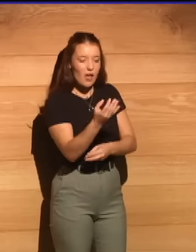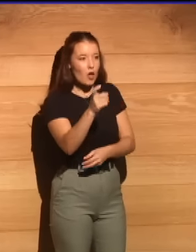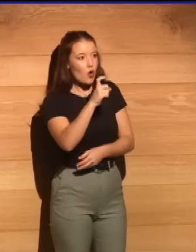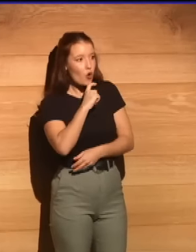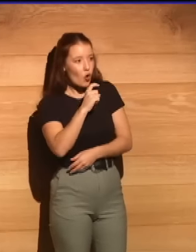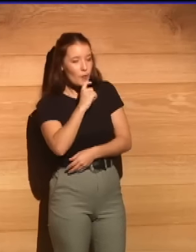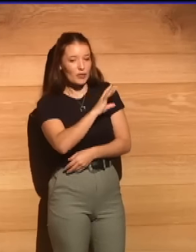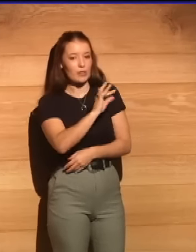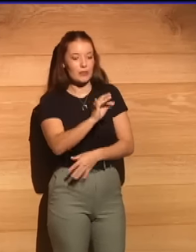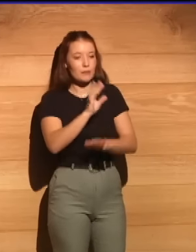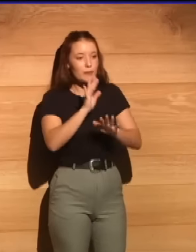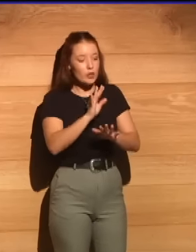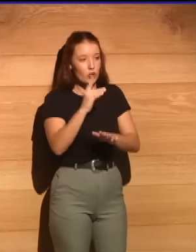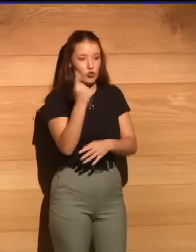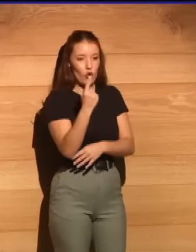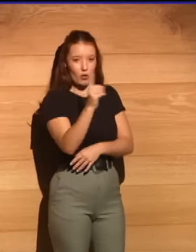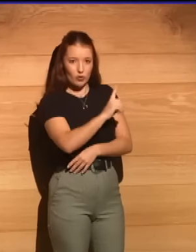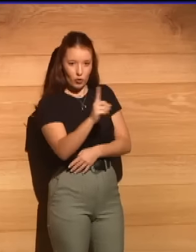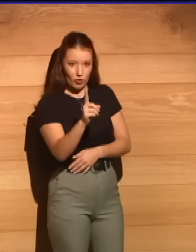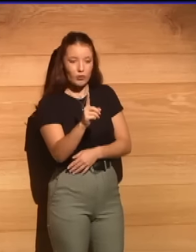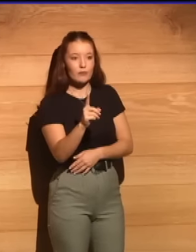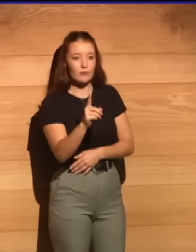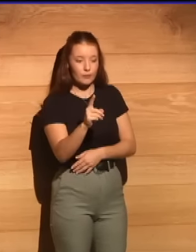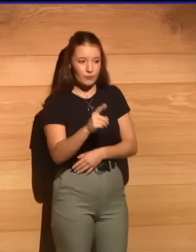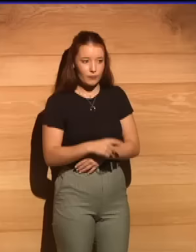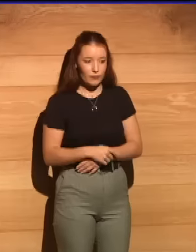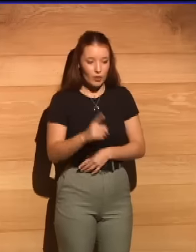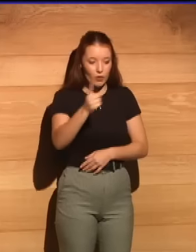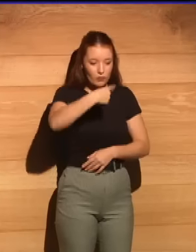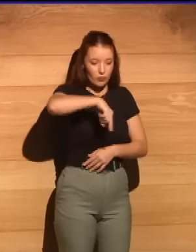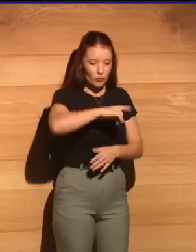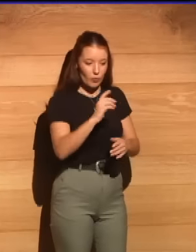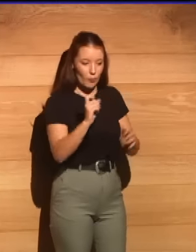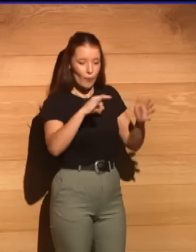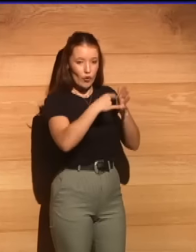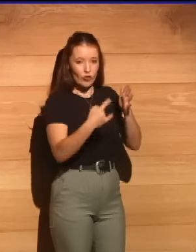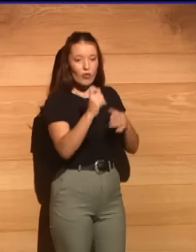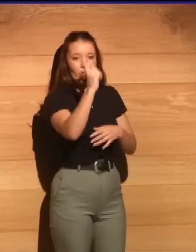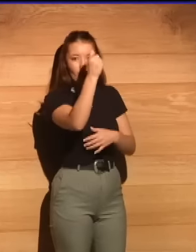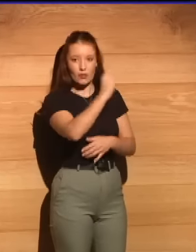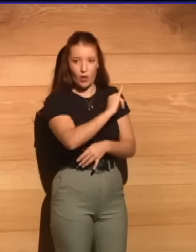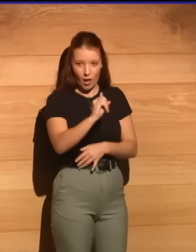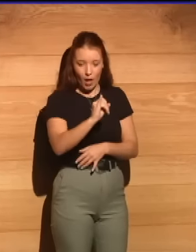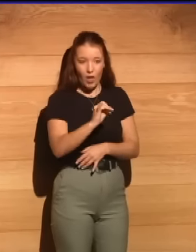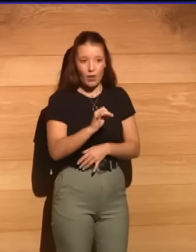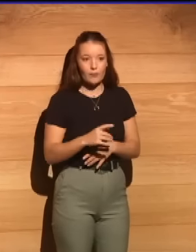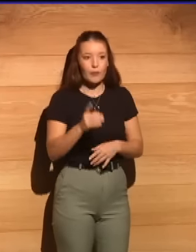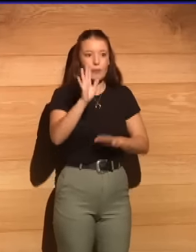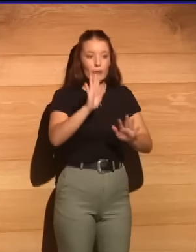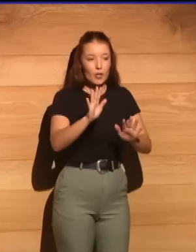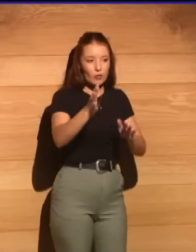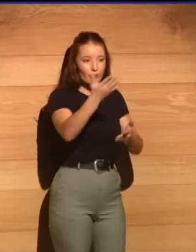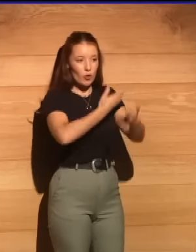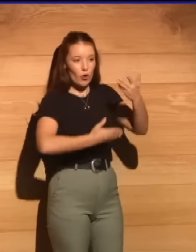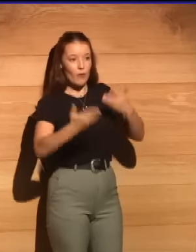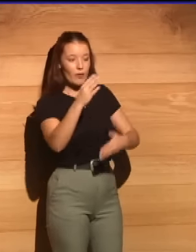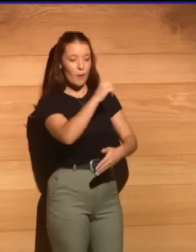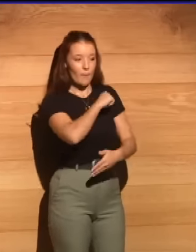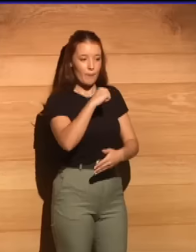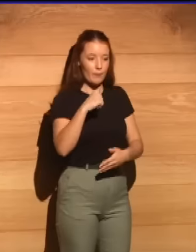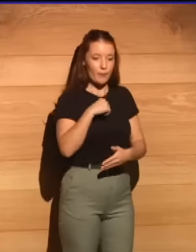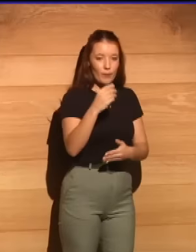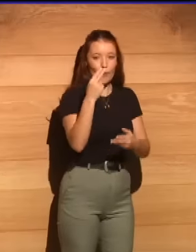ejemplos de éxito de cómo hacerlo y hacerlo bien. Yo creo que la clave es juntarnos, entorno público, entorno privado, decidir